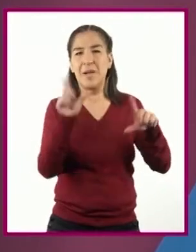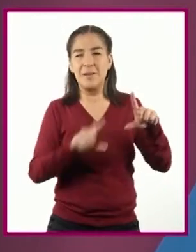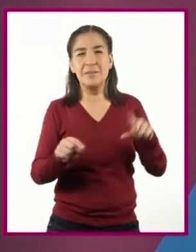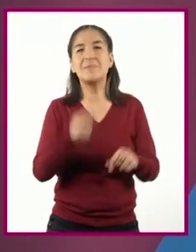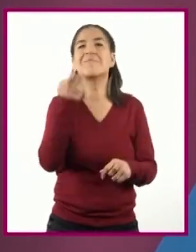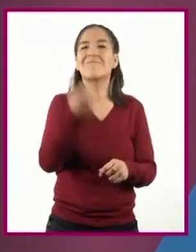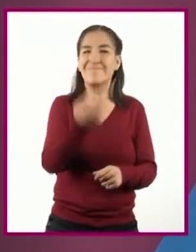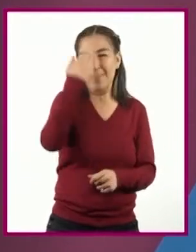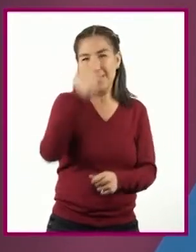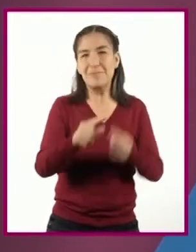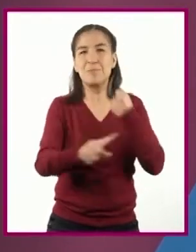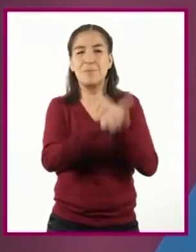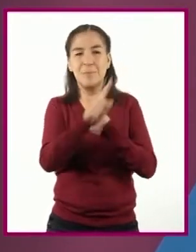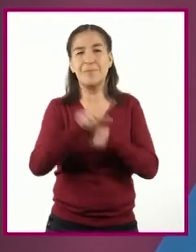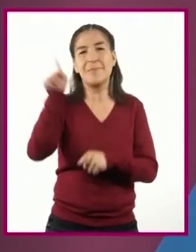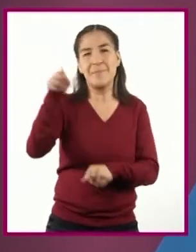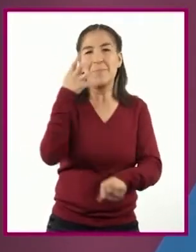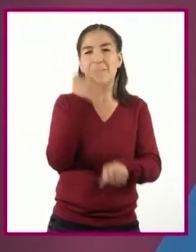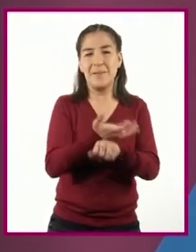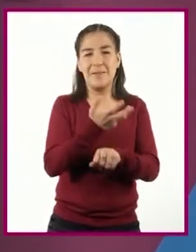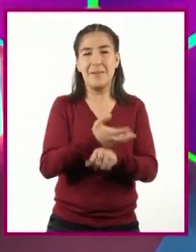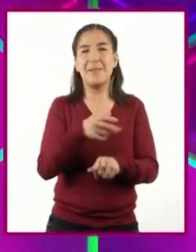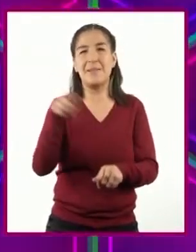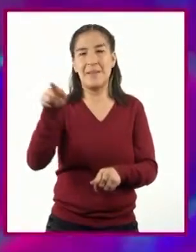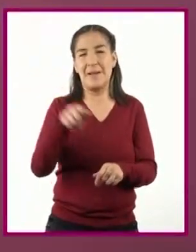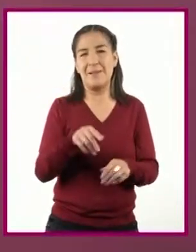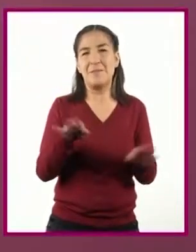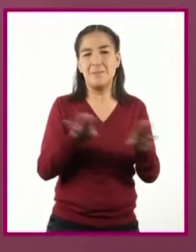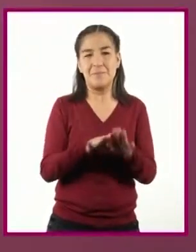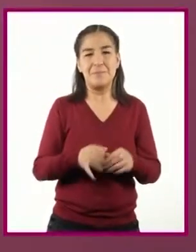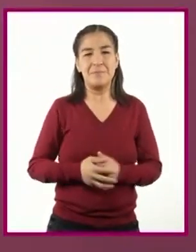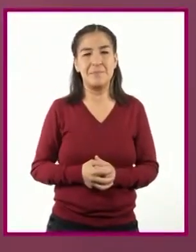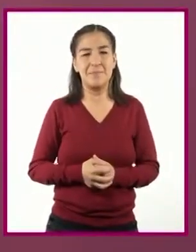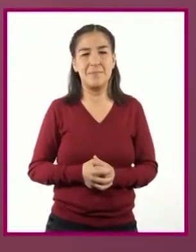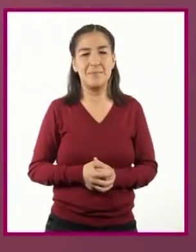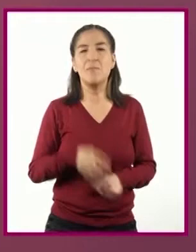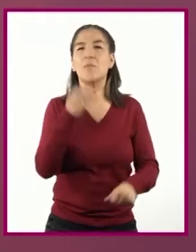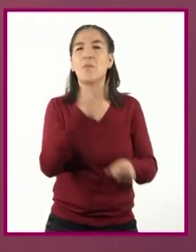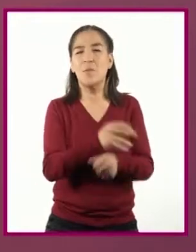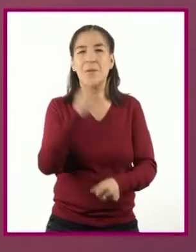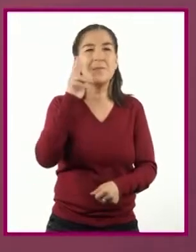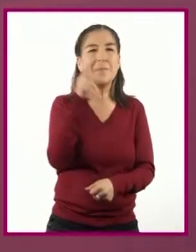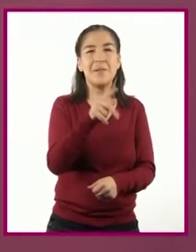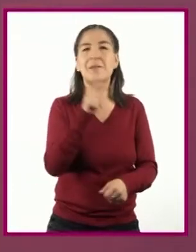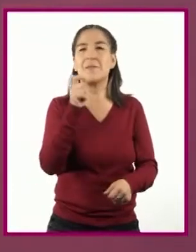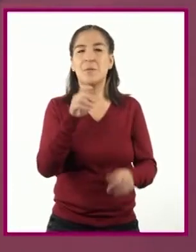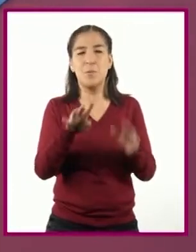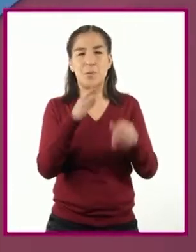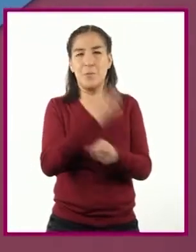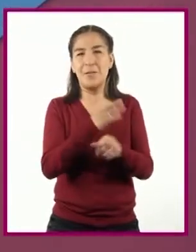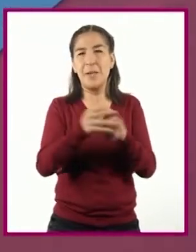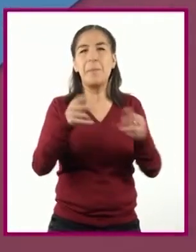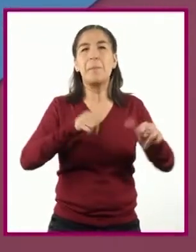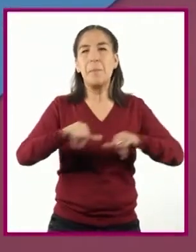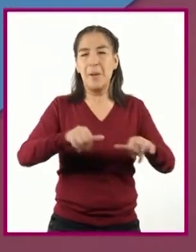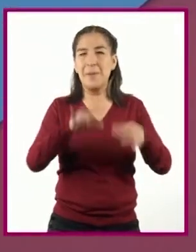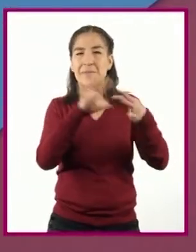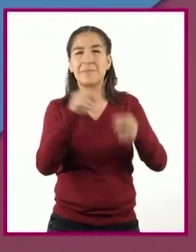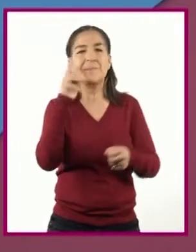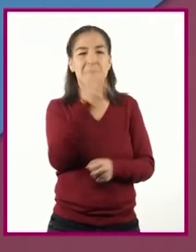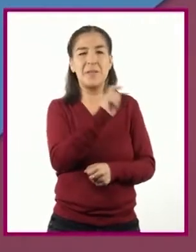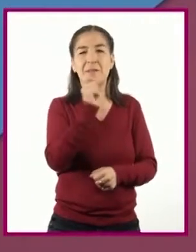un conflicto con los Estados Unidos de América. Acompáñenme a observar el siguiente mapa que lleva por